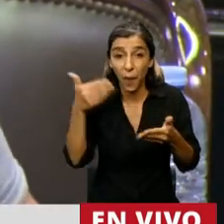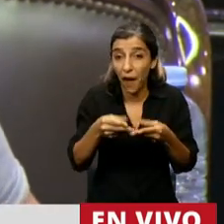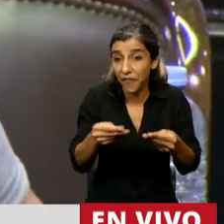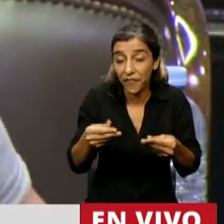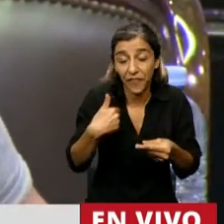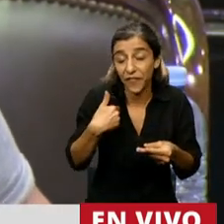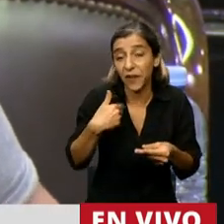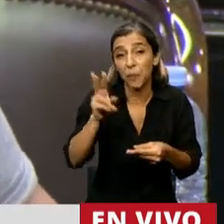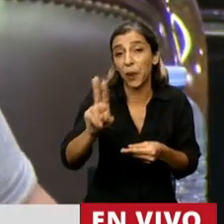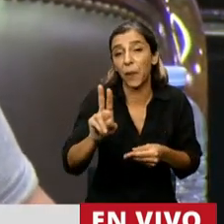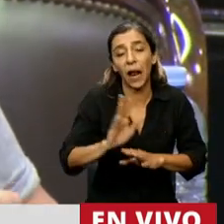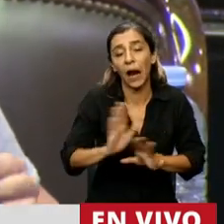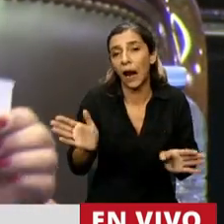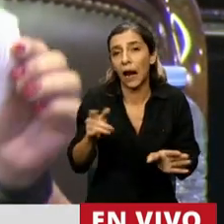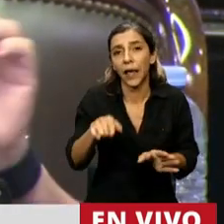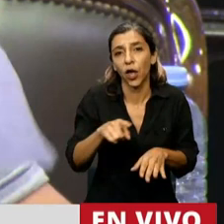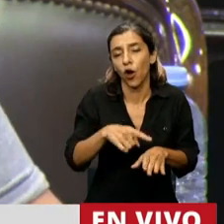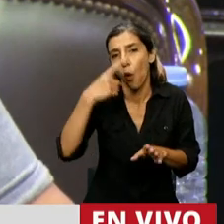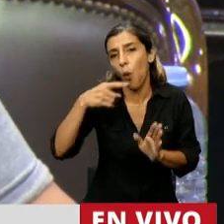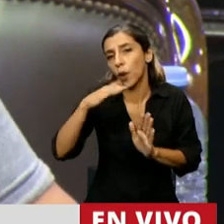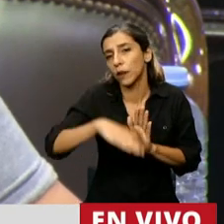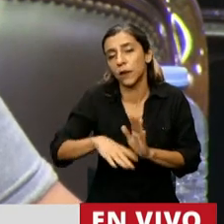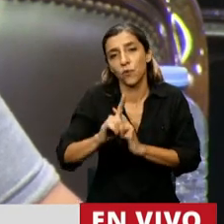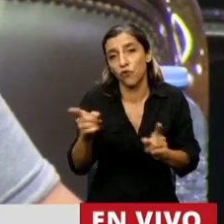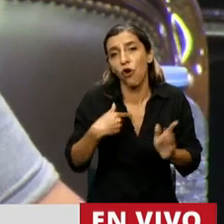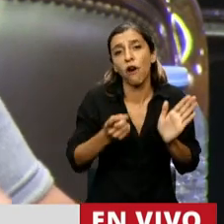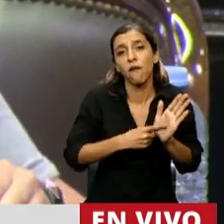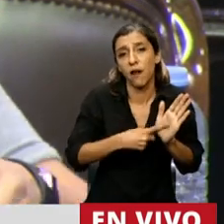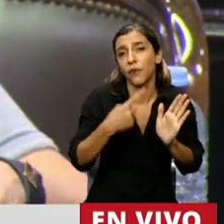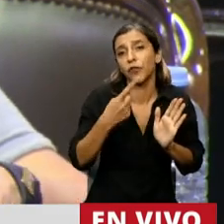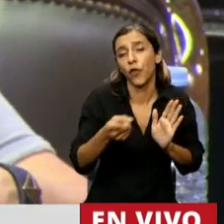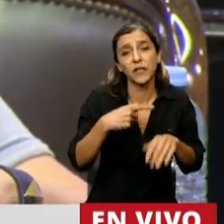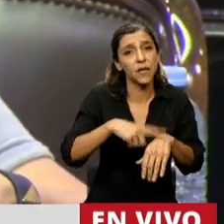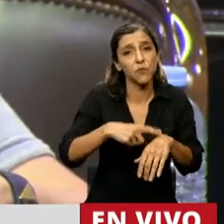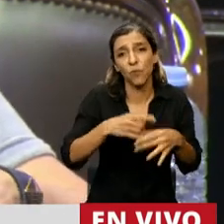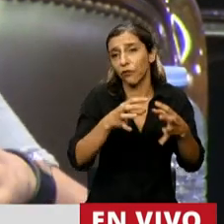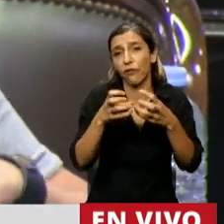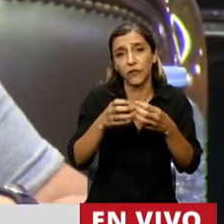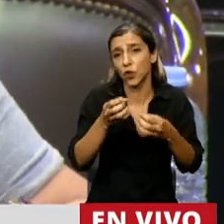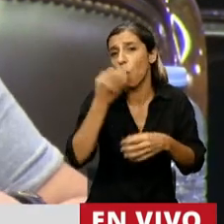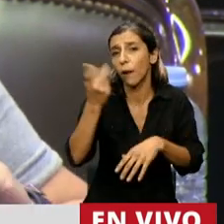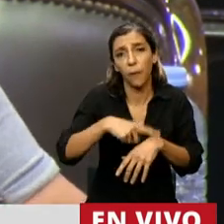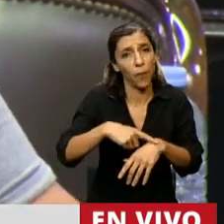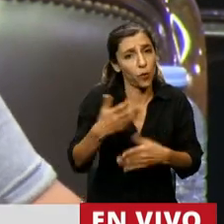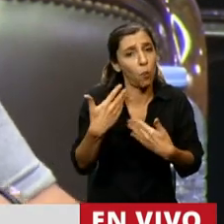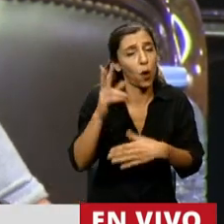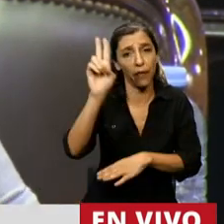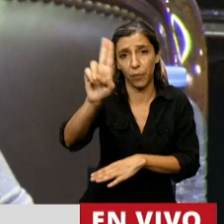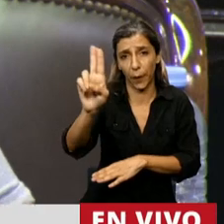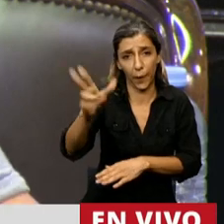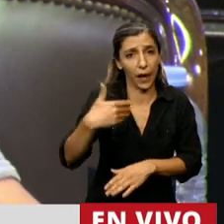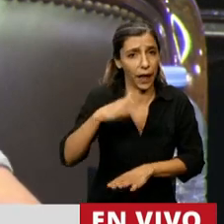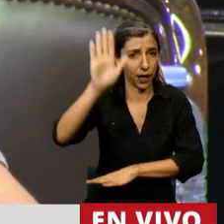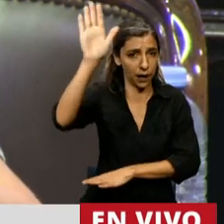sino en cualquier momento, tal como lo indica el reglamento, pero, como dije anteriormente, voy a respetar los acuerdos de labor parlamentaria.